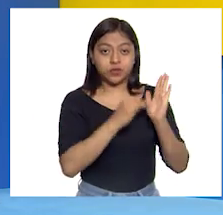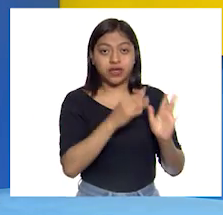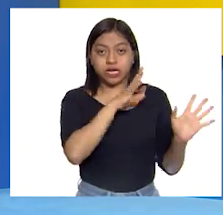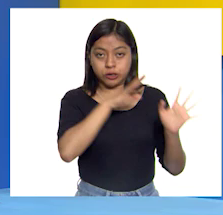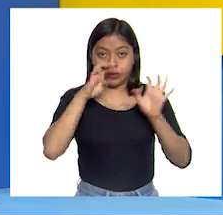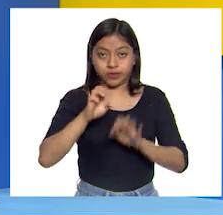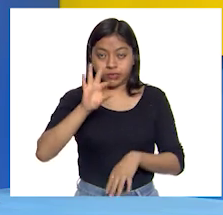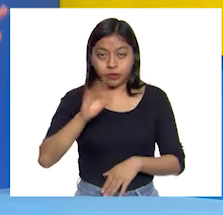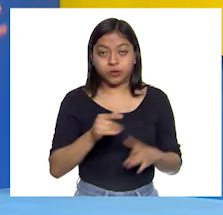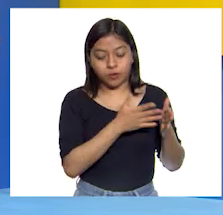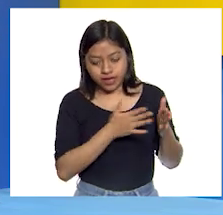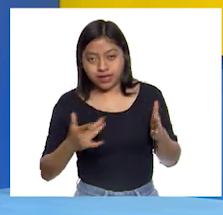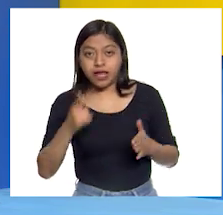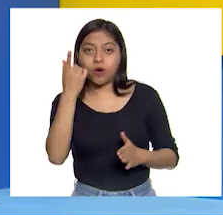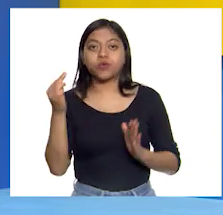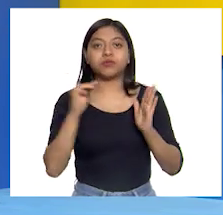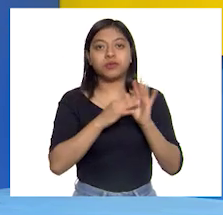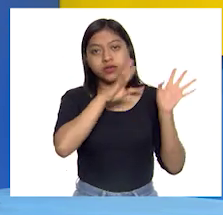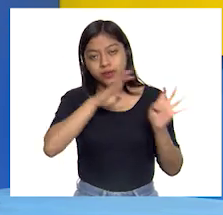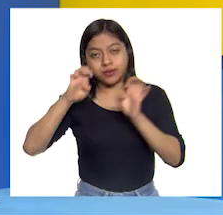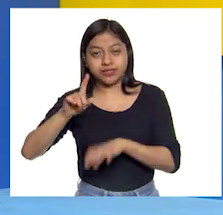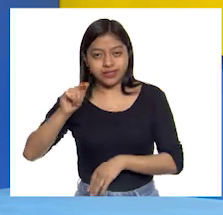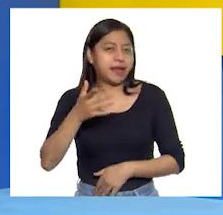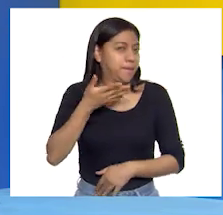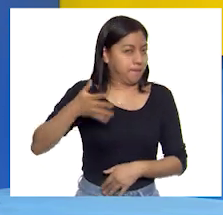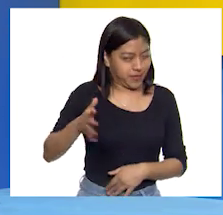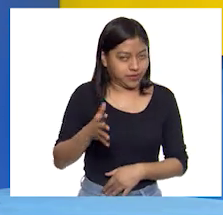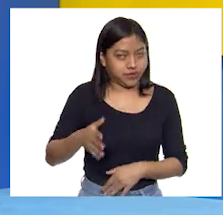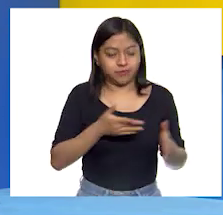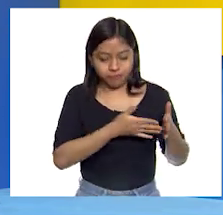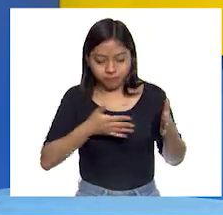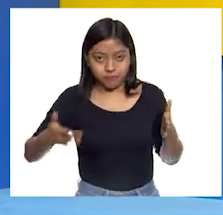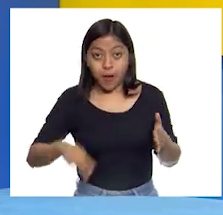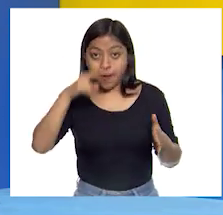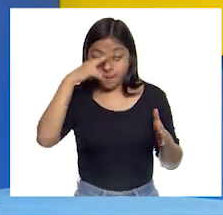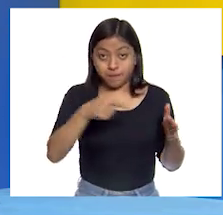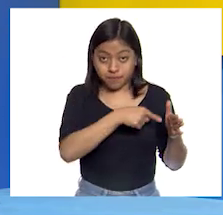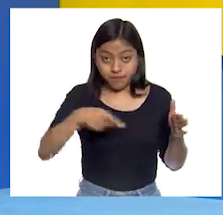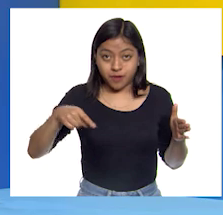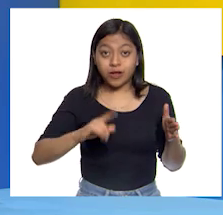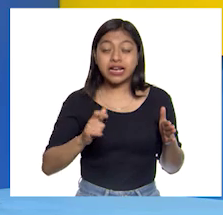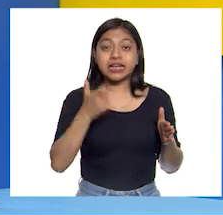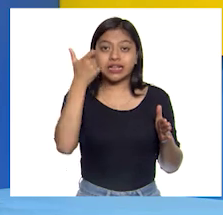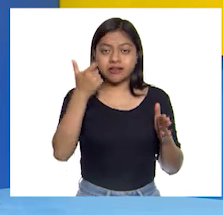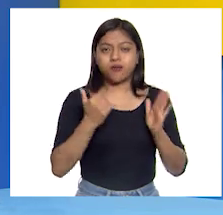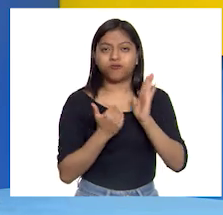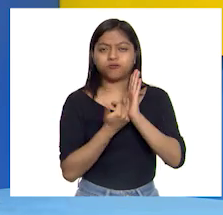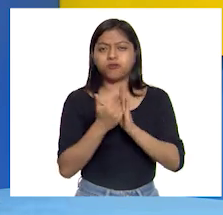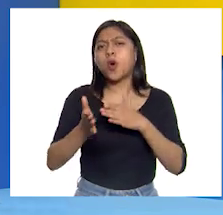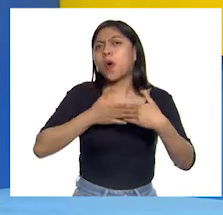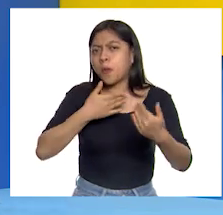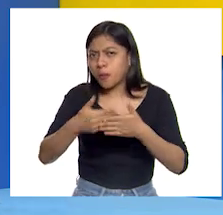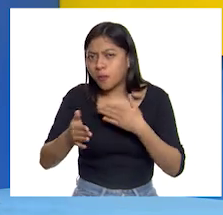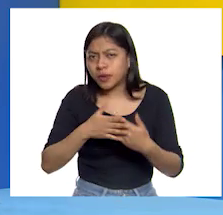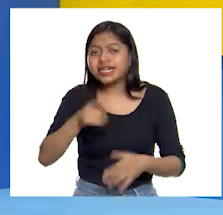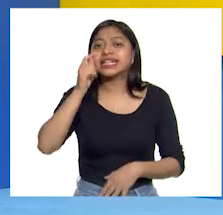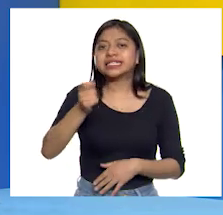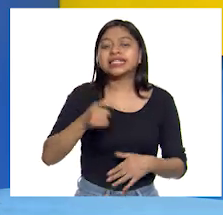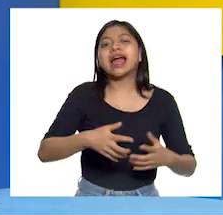a 1970 más o menos. Durante estos años, México consolidó un sistema económico moderno basado en